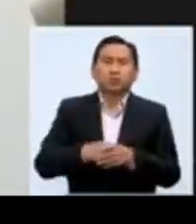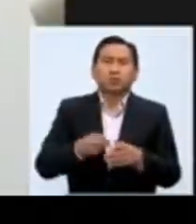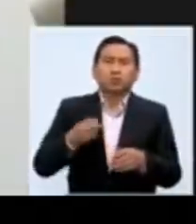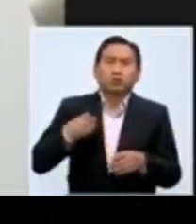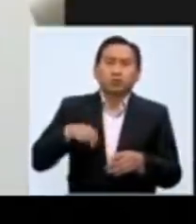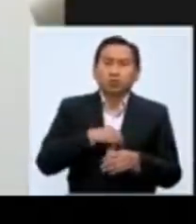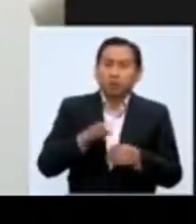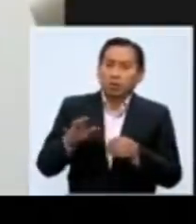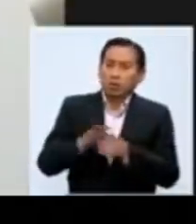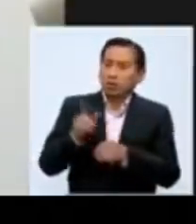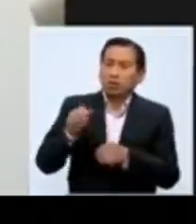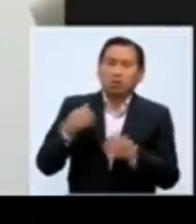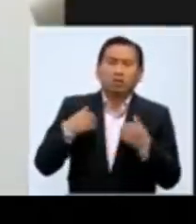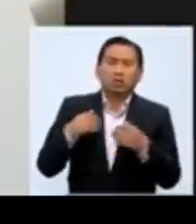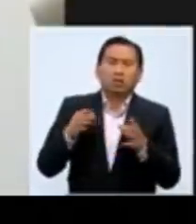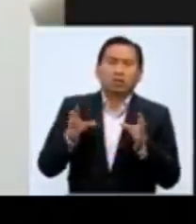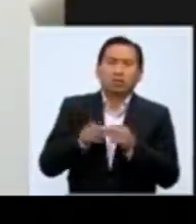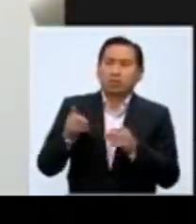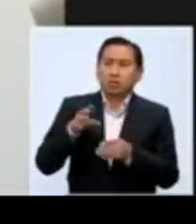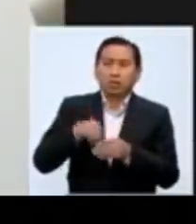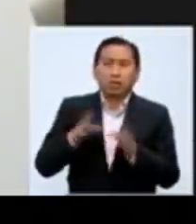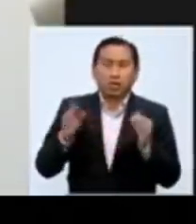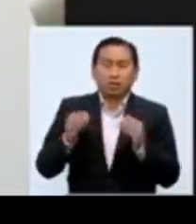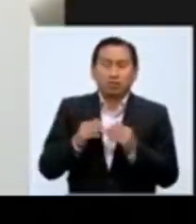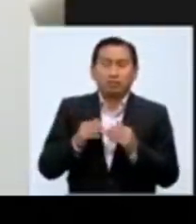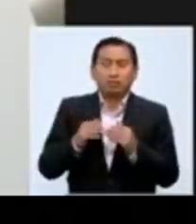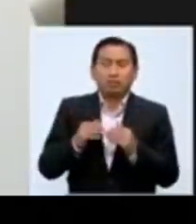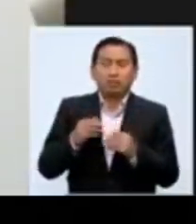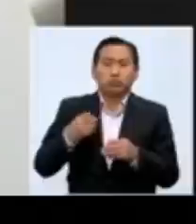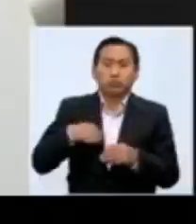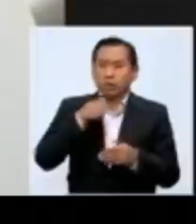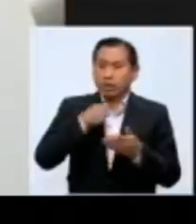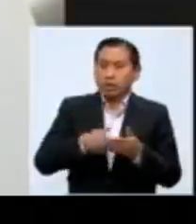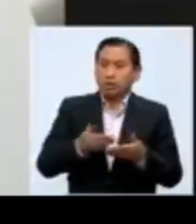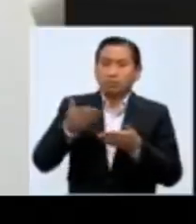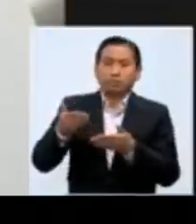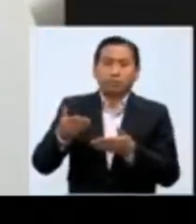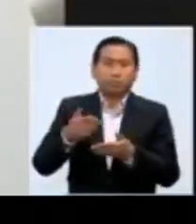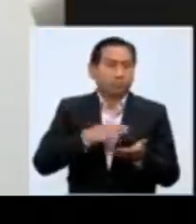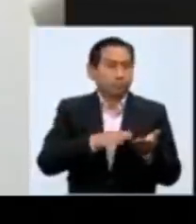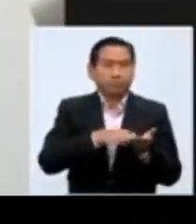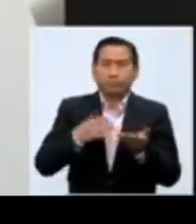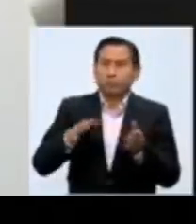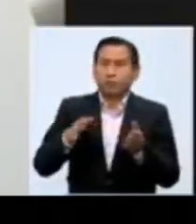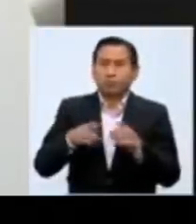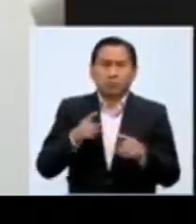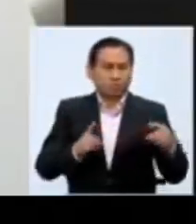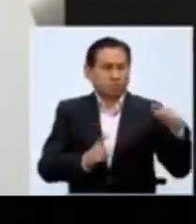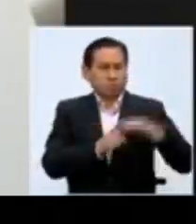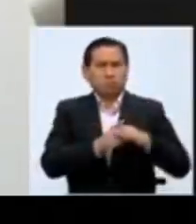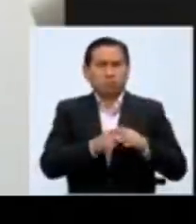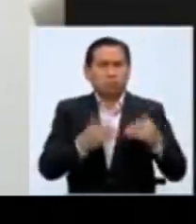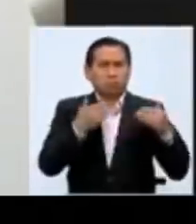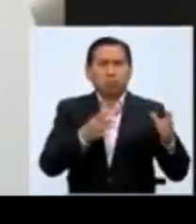tuvimos un compromiso en La Paz y para ello hemos presentado una nota, ¿no? Entonces, desconozco de cómo se